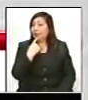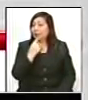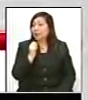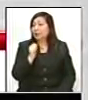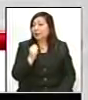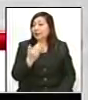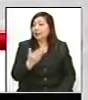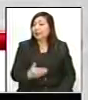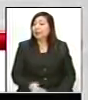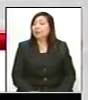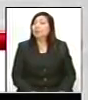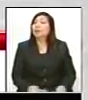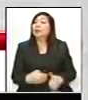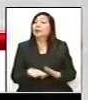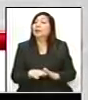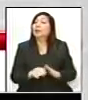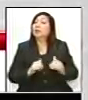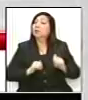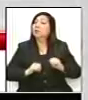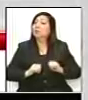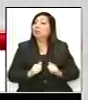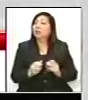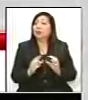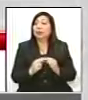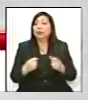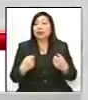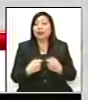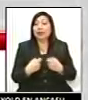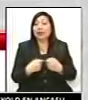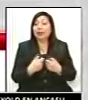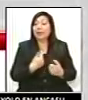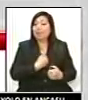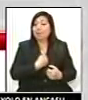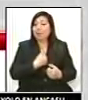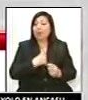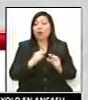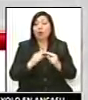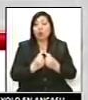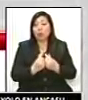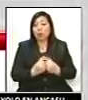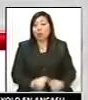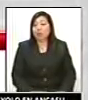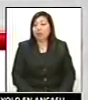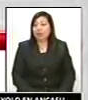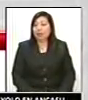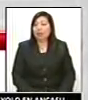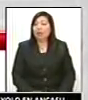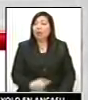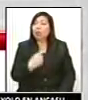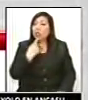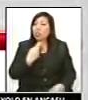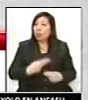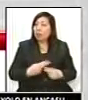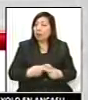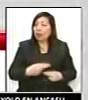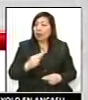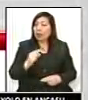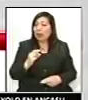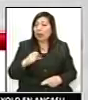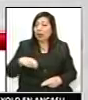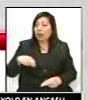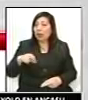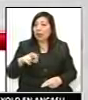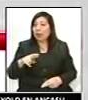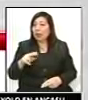la redundancia, que dentro de las actividades del sector eléctrico pertenece al grupo de generadores. En